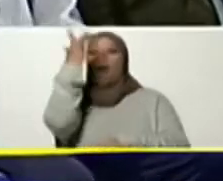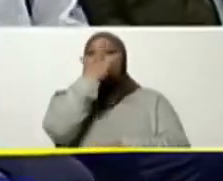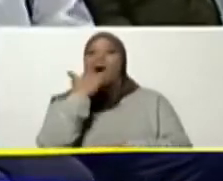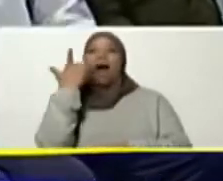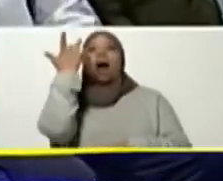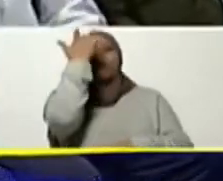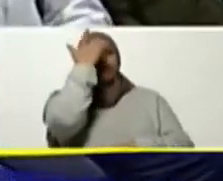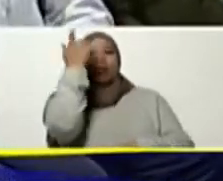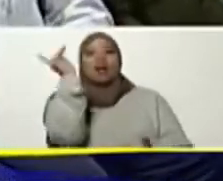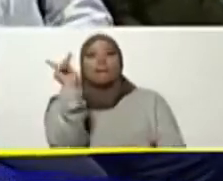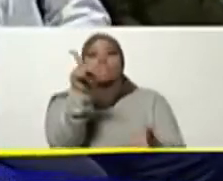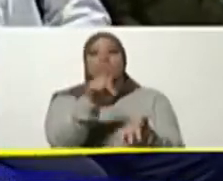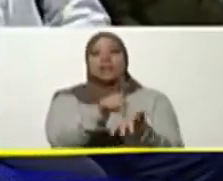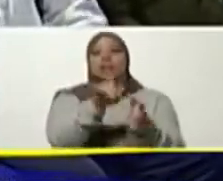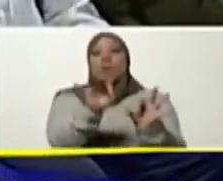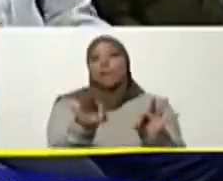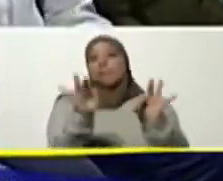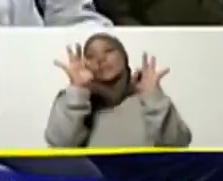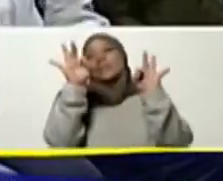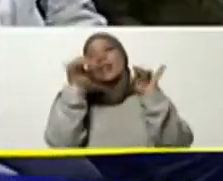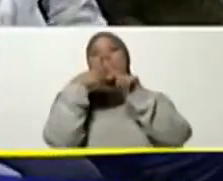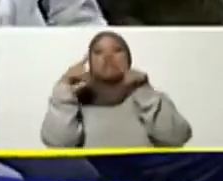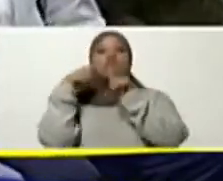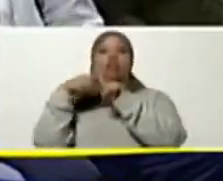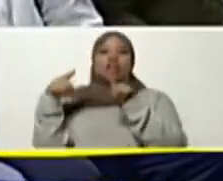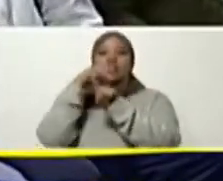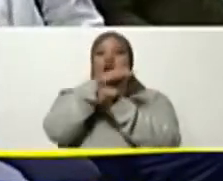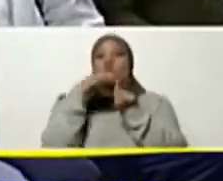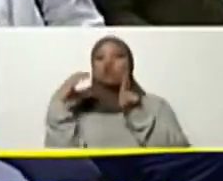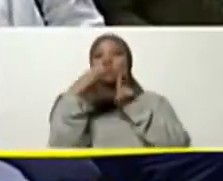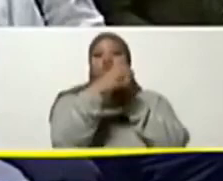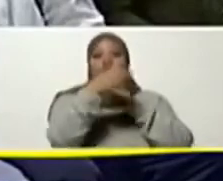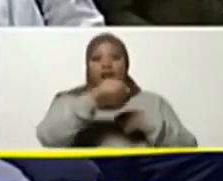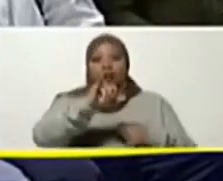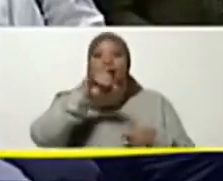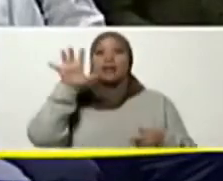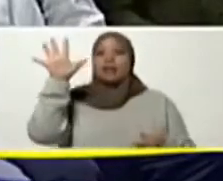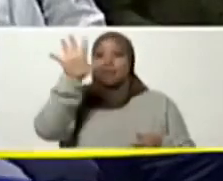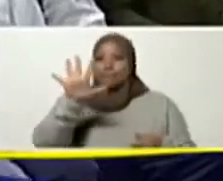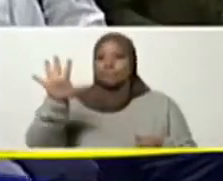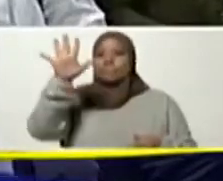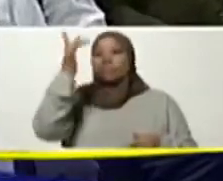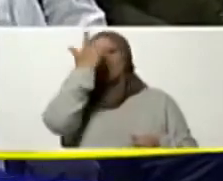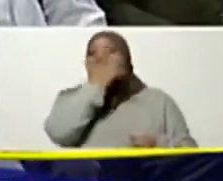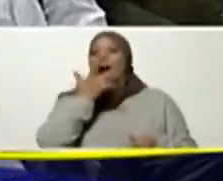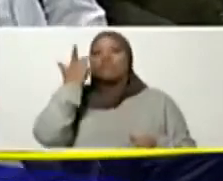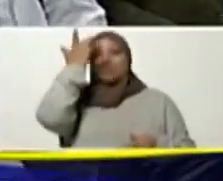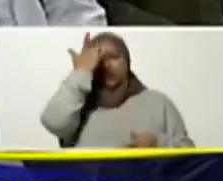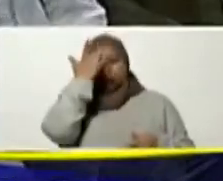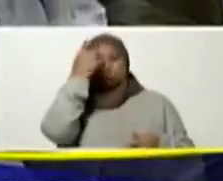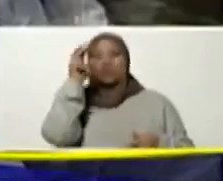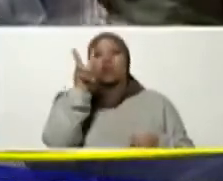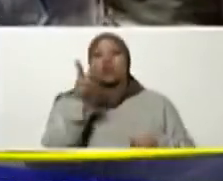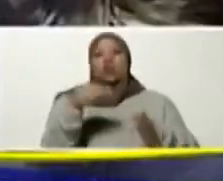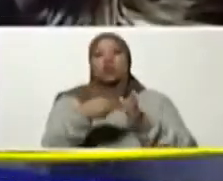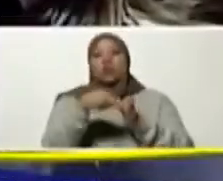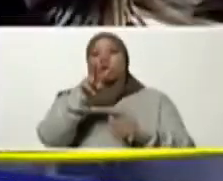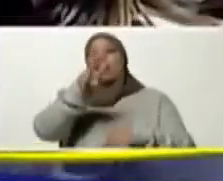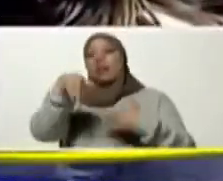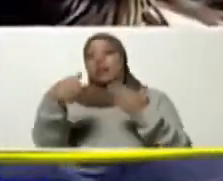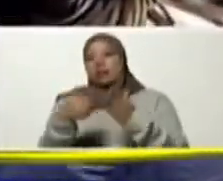una particularidad, es la riqueza cultural que existe. En el continente tienen 2.000 lenguas.